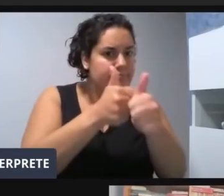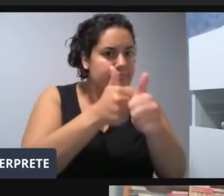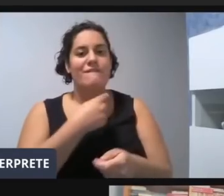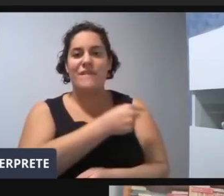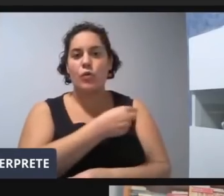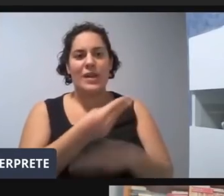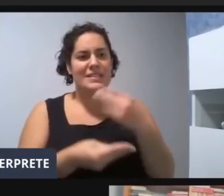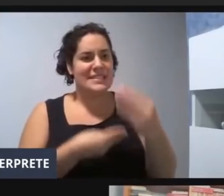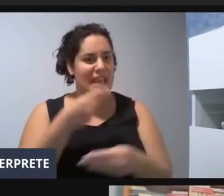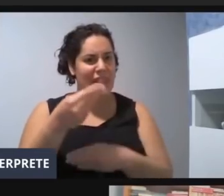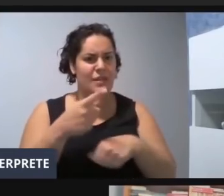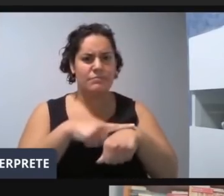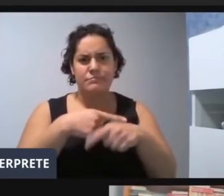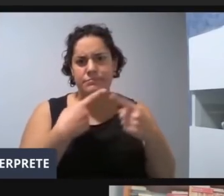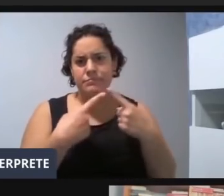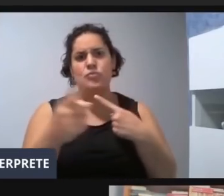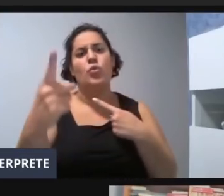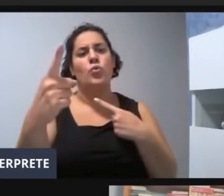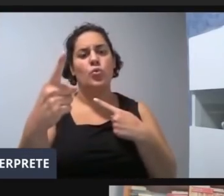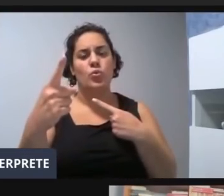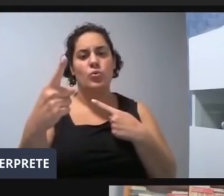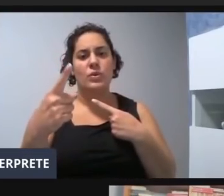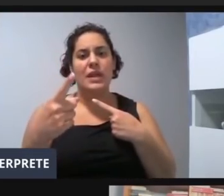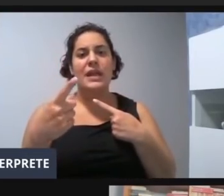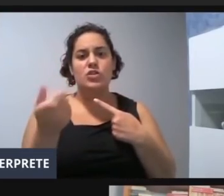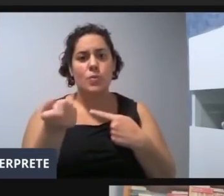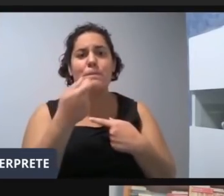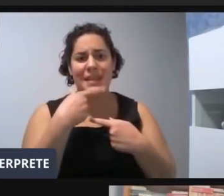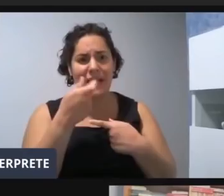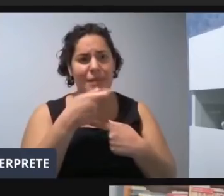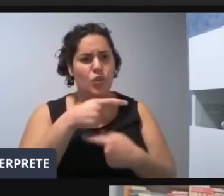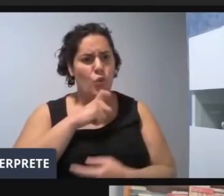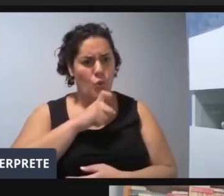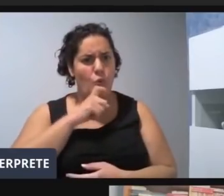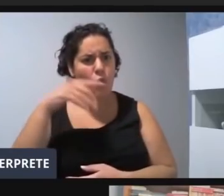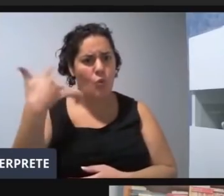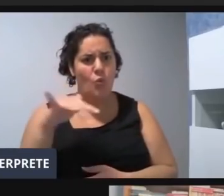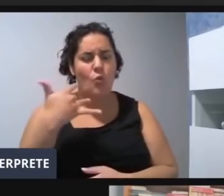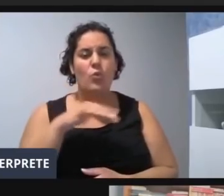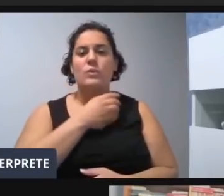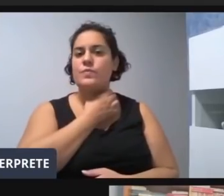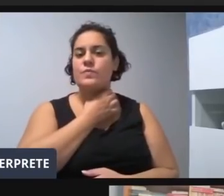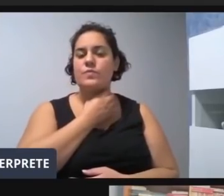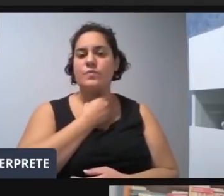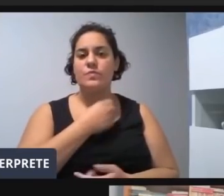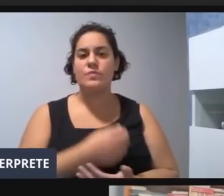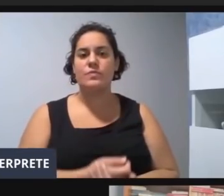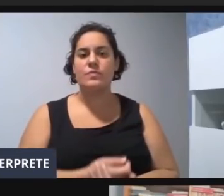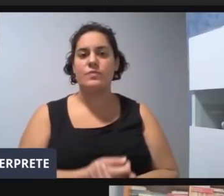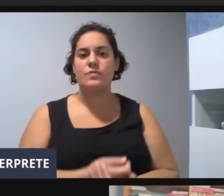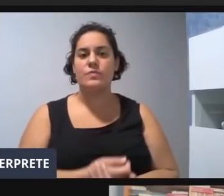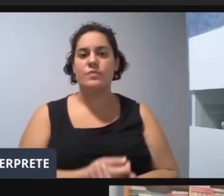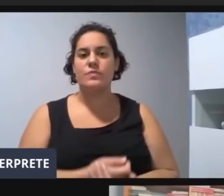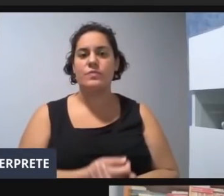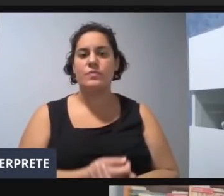Es un medicamento más complicado que cualquier otro. Situación concreta con el coronavirus. Desde luego que tendremos